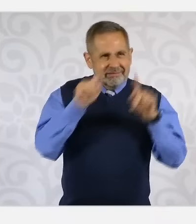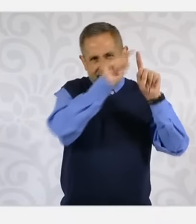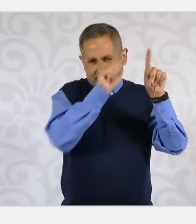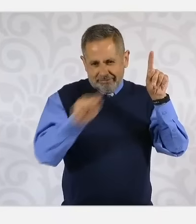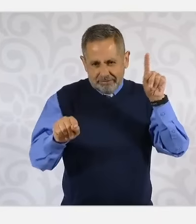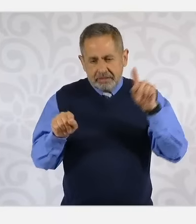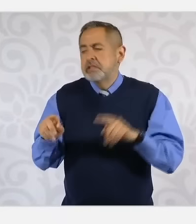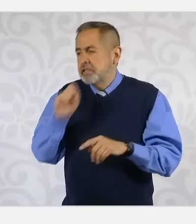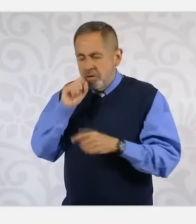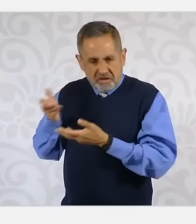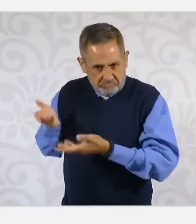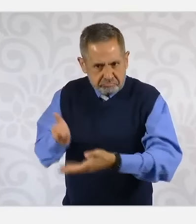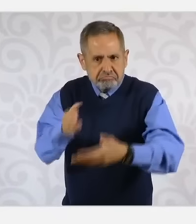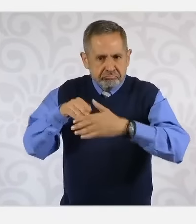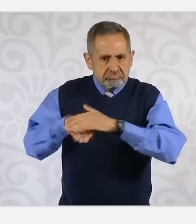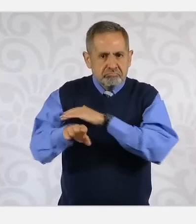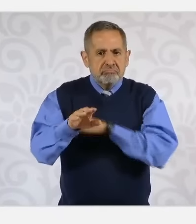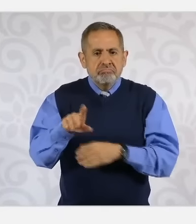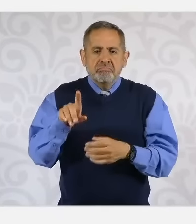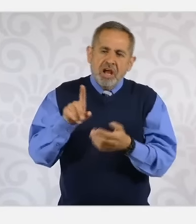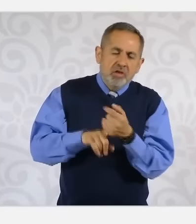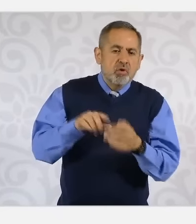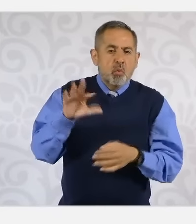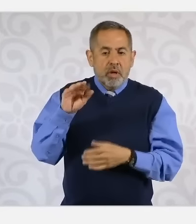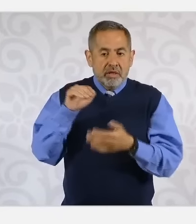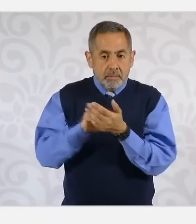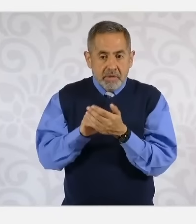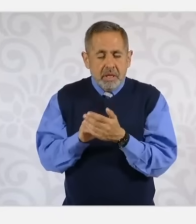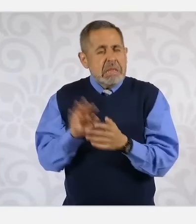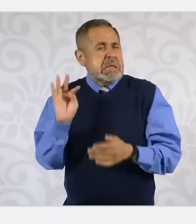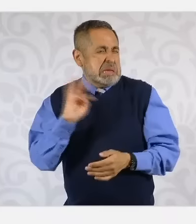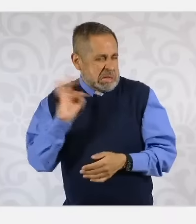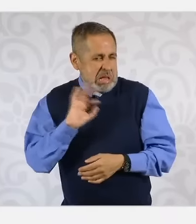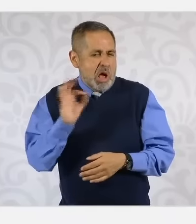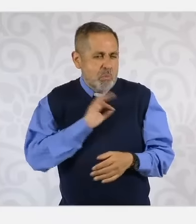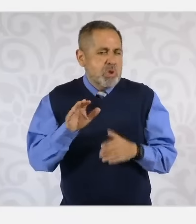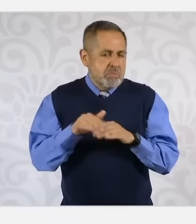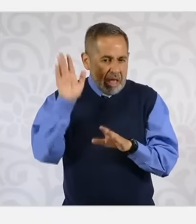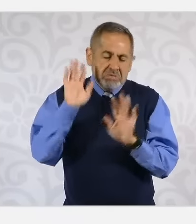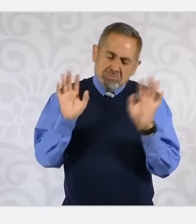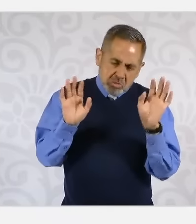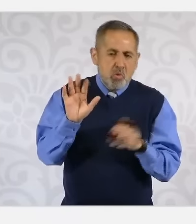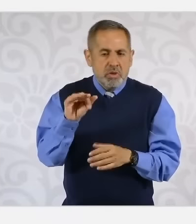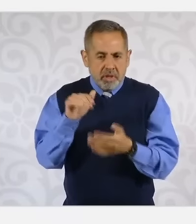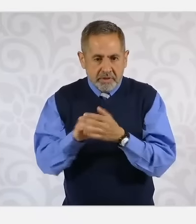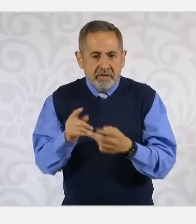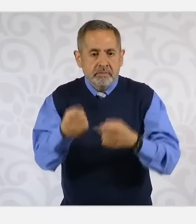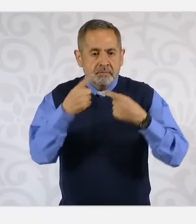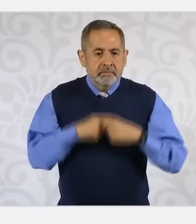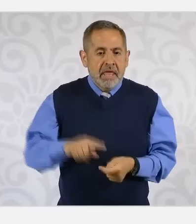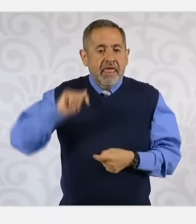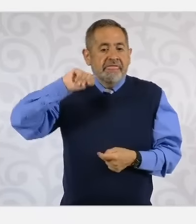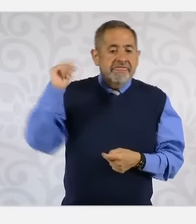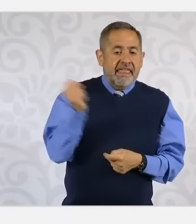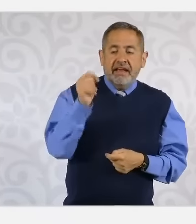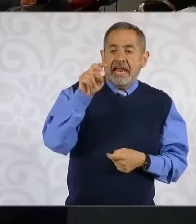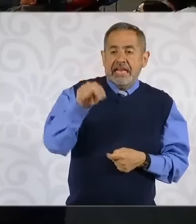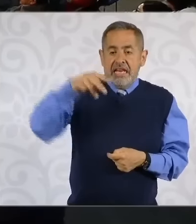Benito Juárez, al menos 40,000, aunque tiene posibilidad de más, el Tecnológico Nacional de